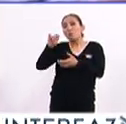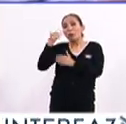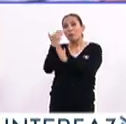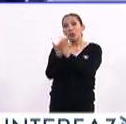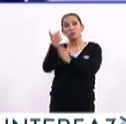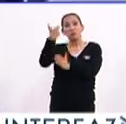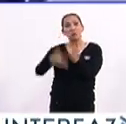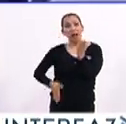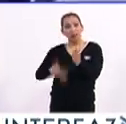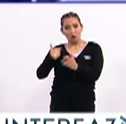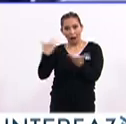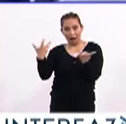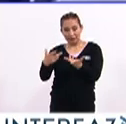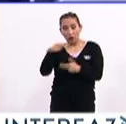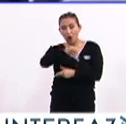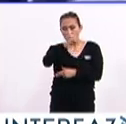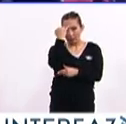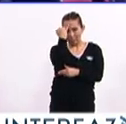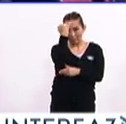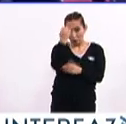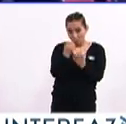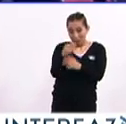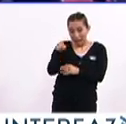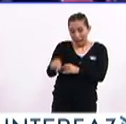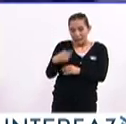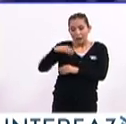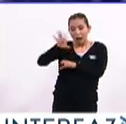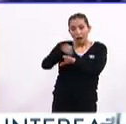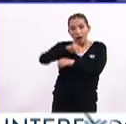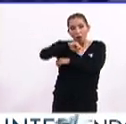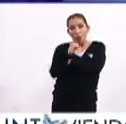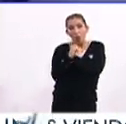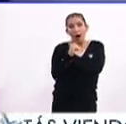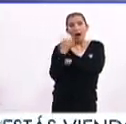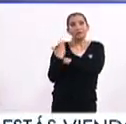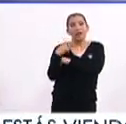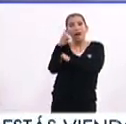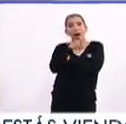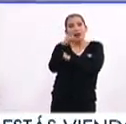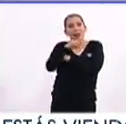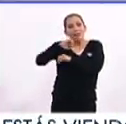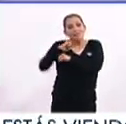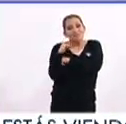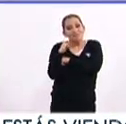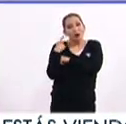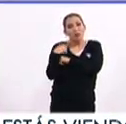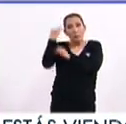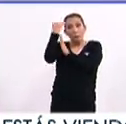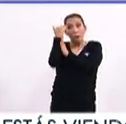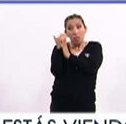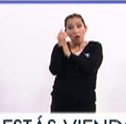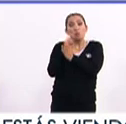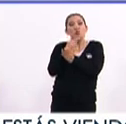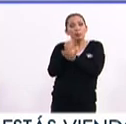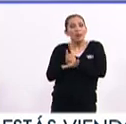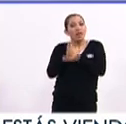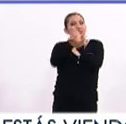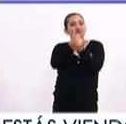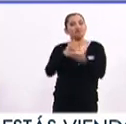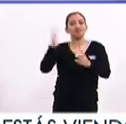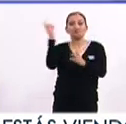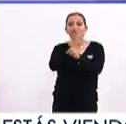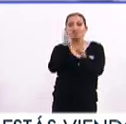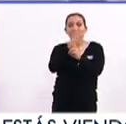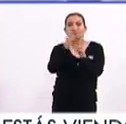disminuirá su costo de producción. Otra innovación es que almacenará energía en forma de aire comprimido, que al disminuir la fuerza del viento se emplearía como sistema de